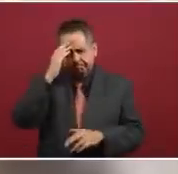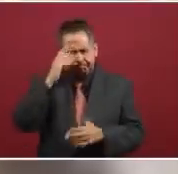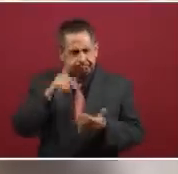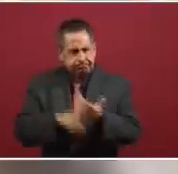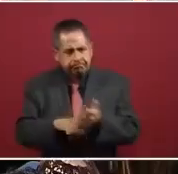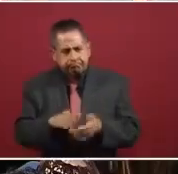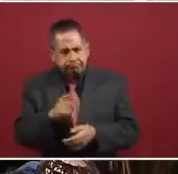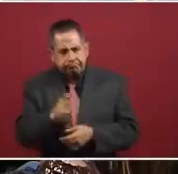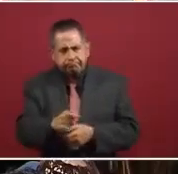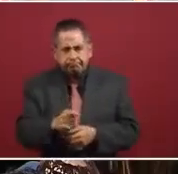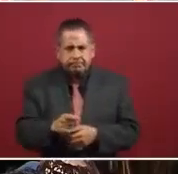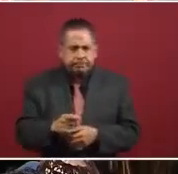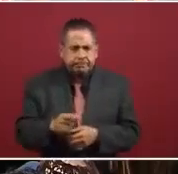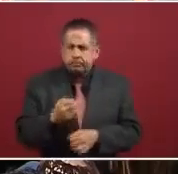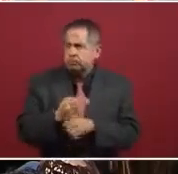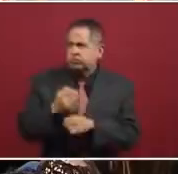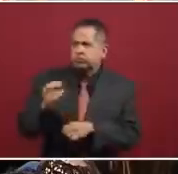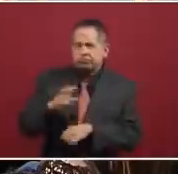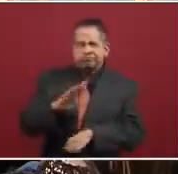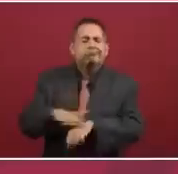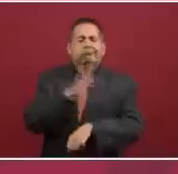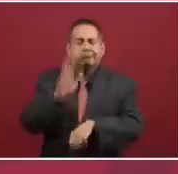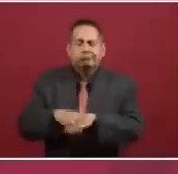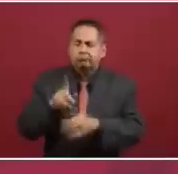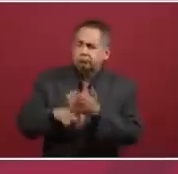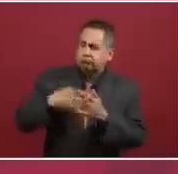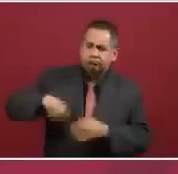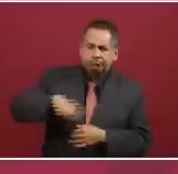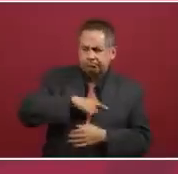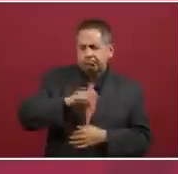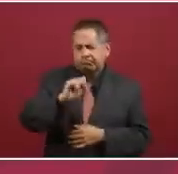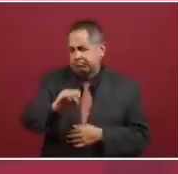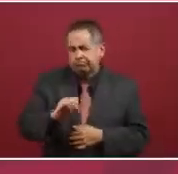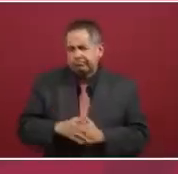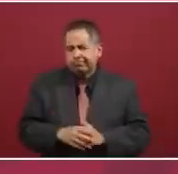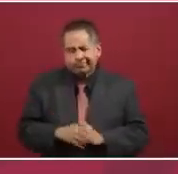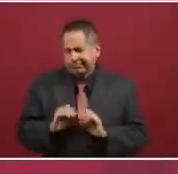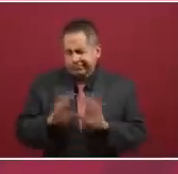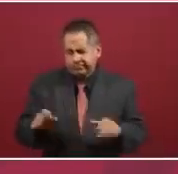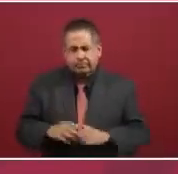esfuerzo? ¿Unas sí, calificadoras que usted sí ha criticado ampliamente? Yo creo que sí.